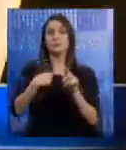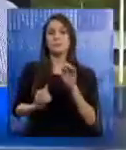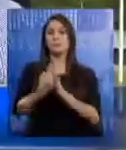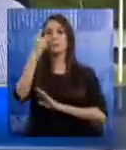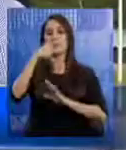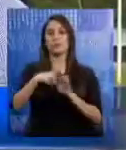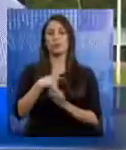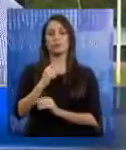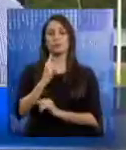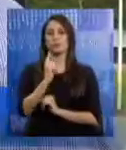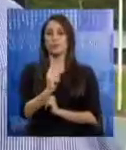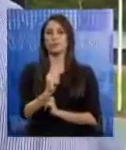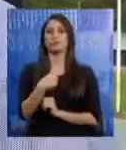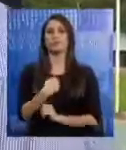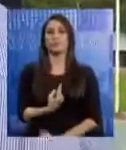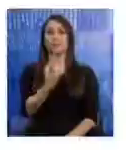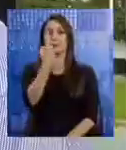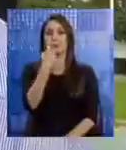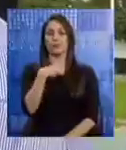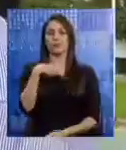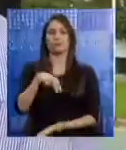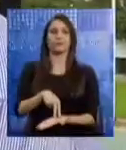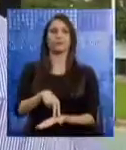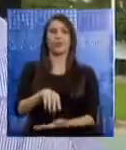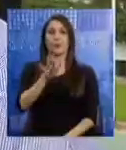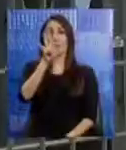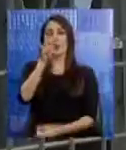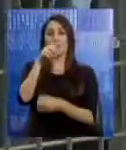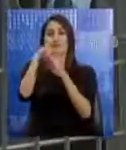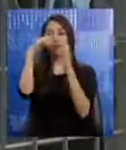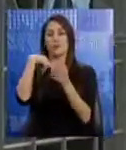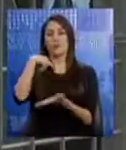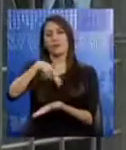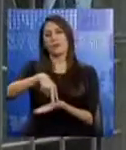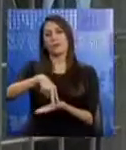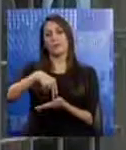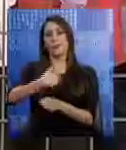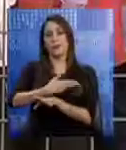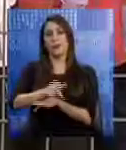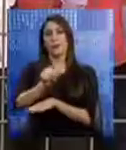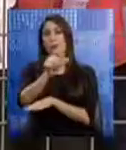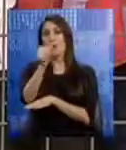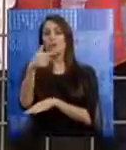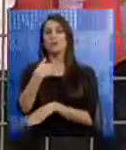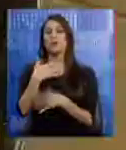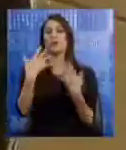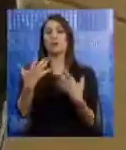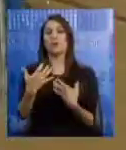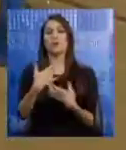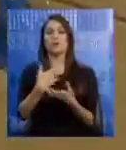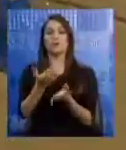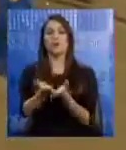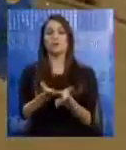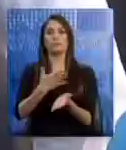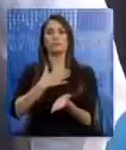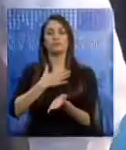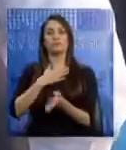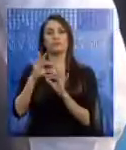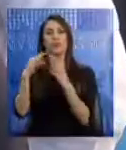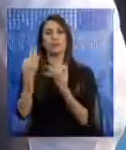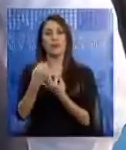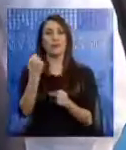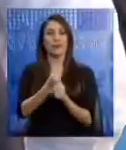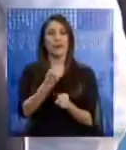fila. Vine para ser primero porque llegué como a las 4 de la mañana. Jefferson Tualanga busca el bienestar de su familia.